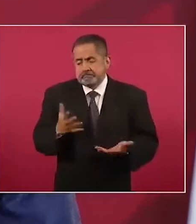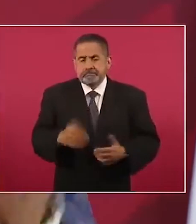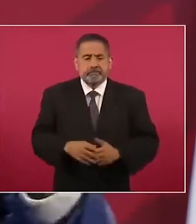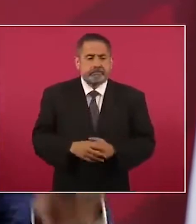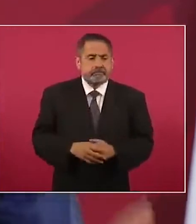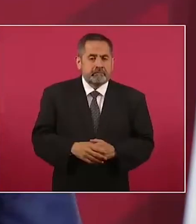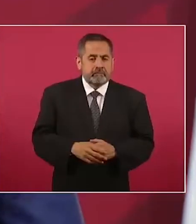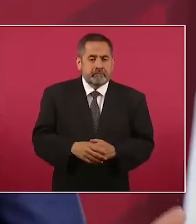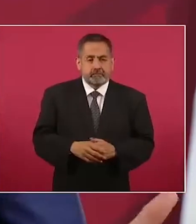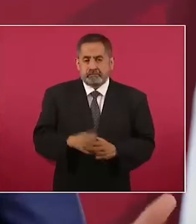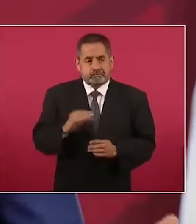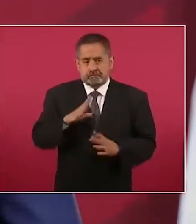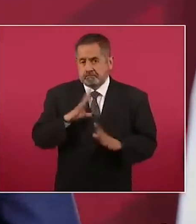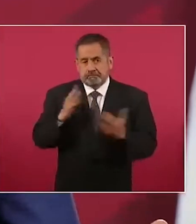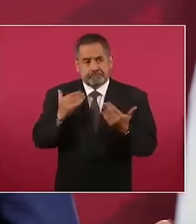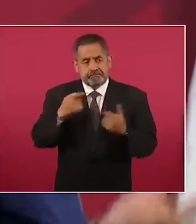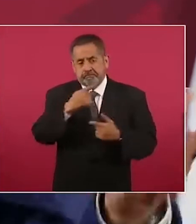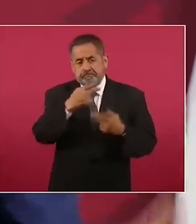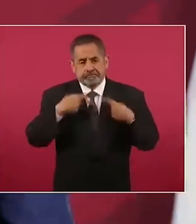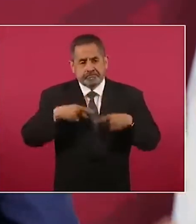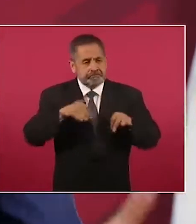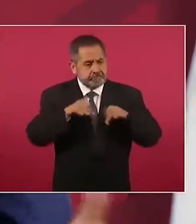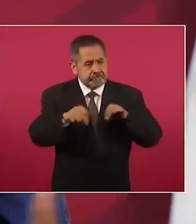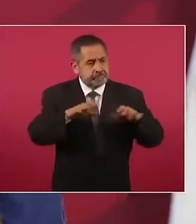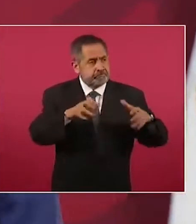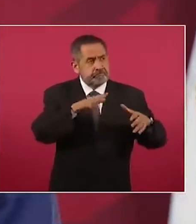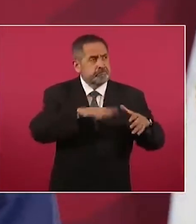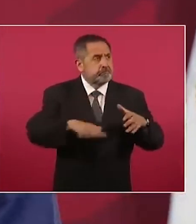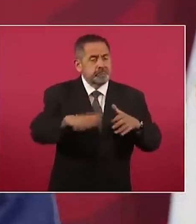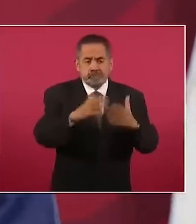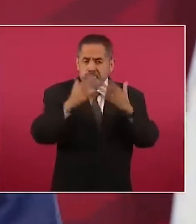no hay trabajados